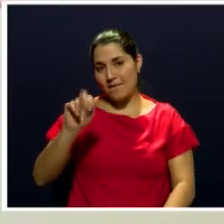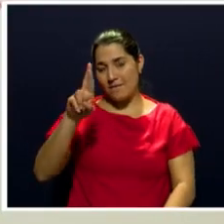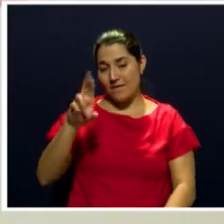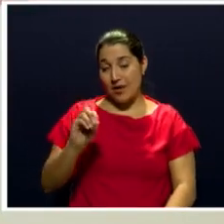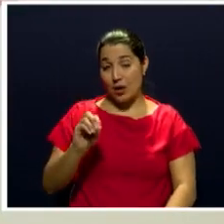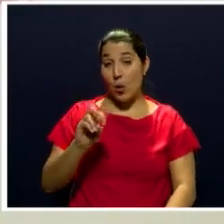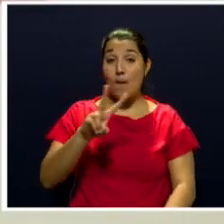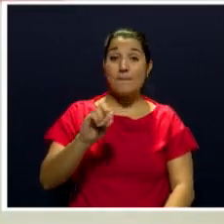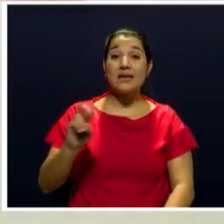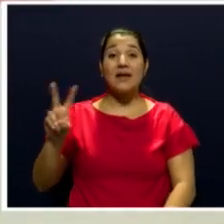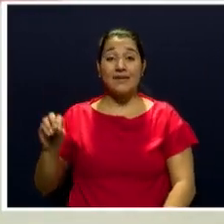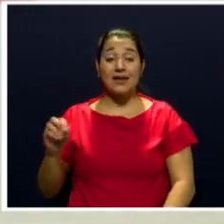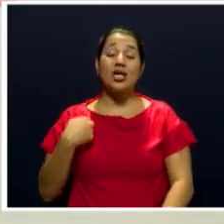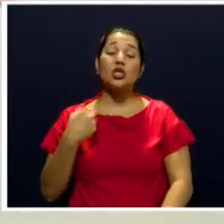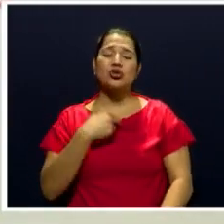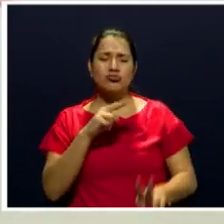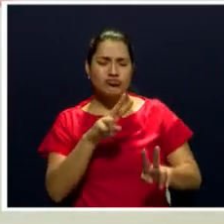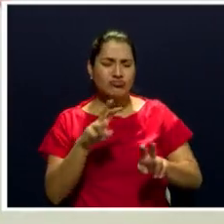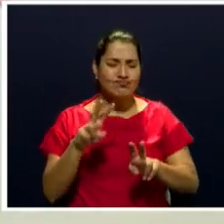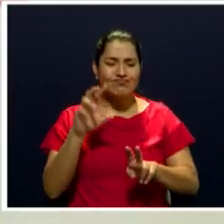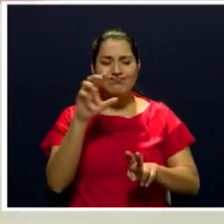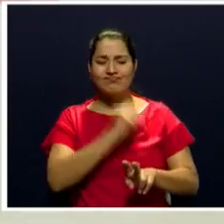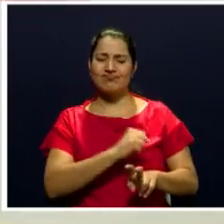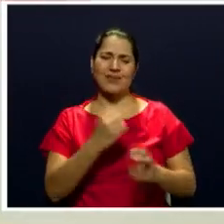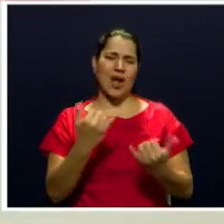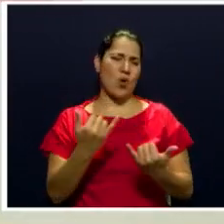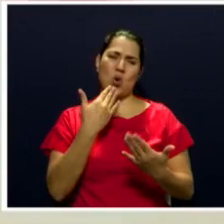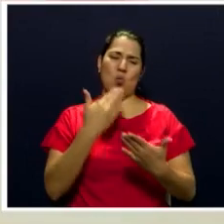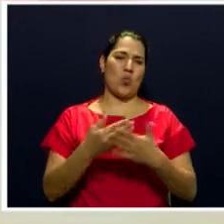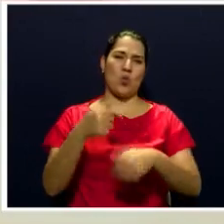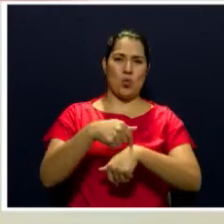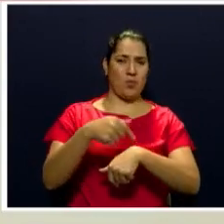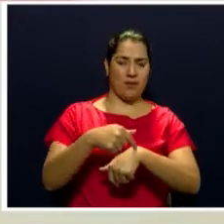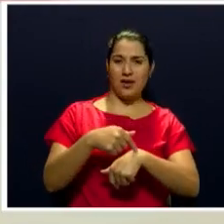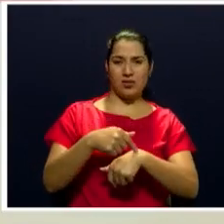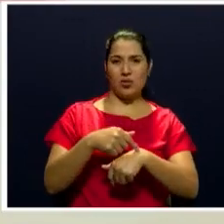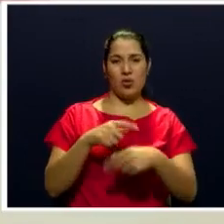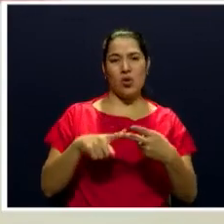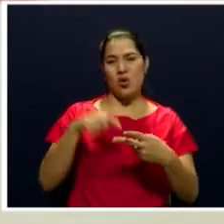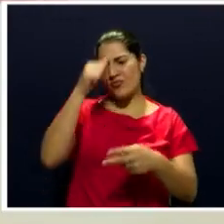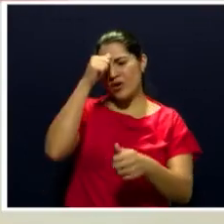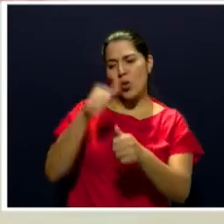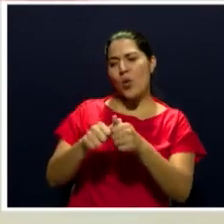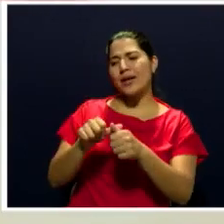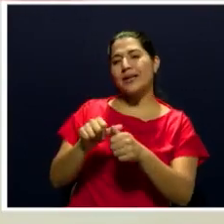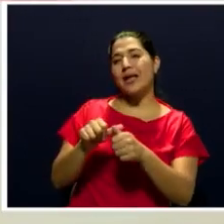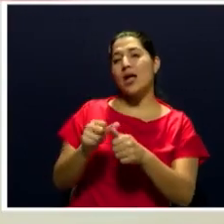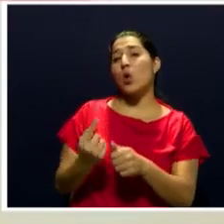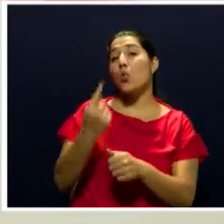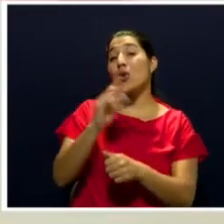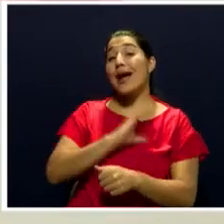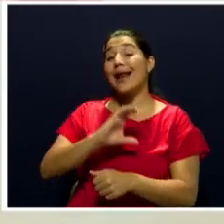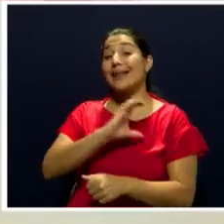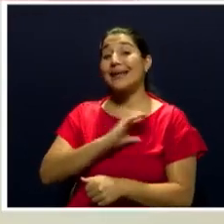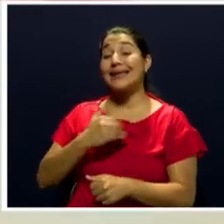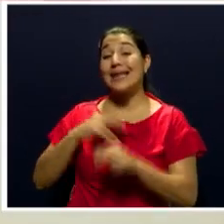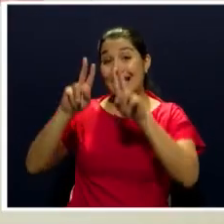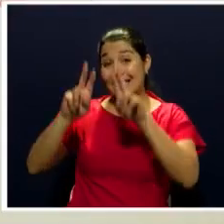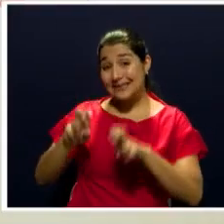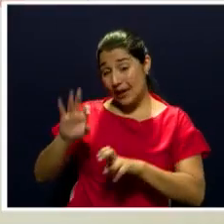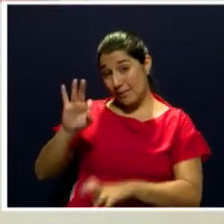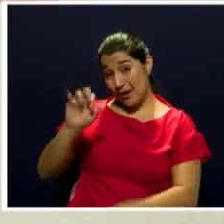realmente analizamos que las condiciones no son las óptimas. Recordemos que una de las virtudes de las pruebas FARO era que los estudiantes pudiesen valorar